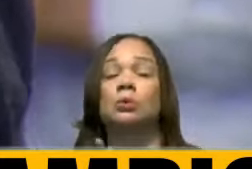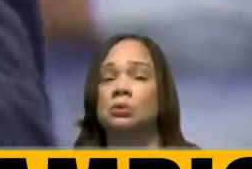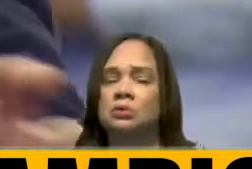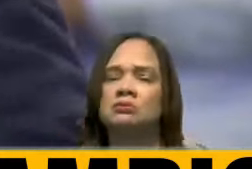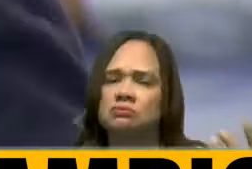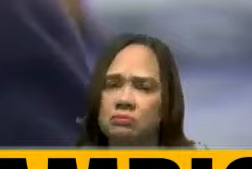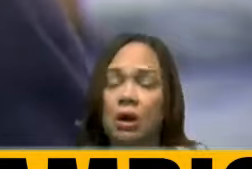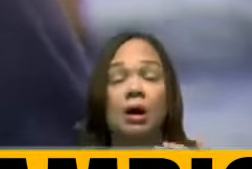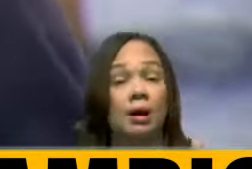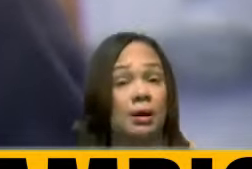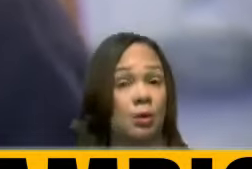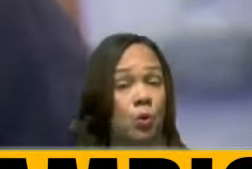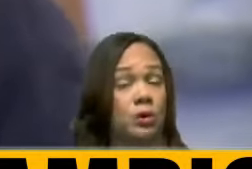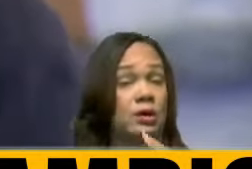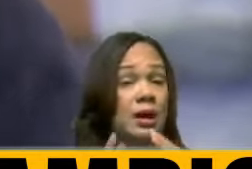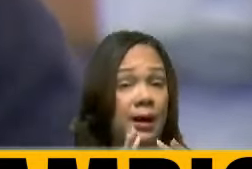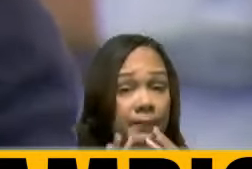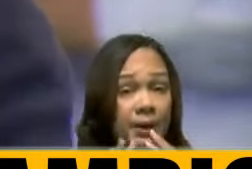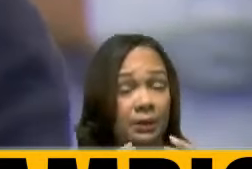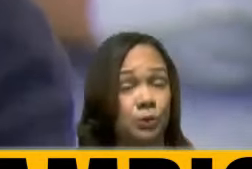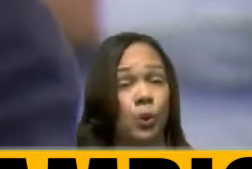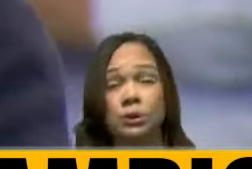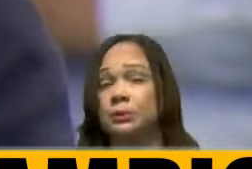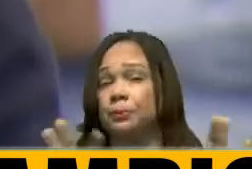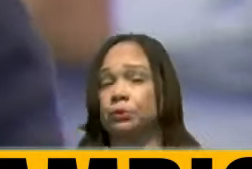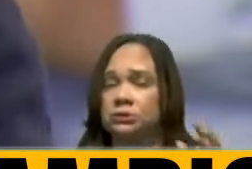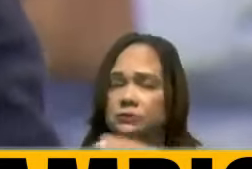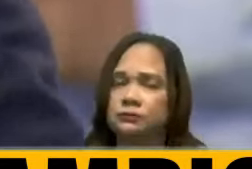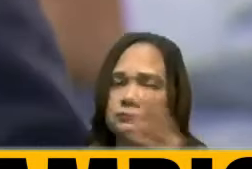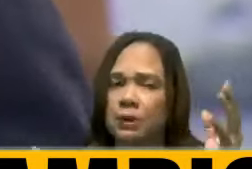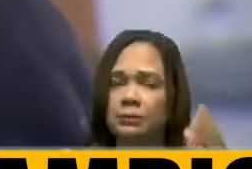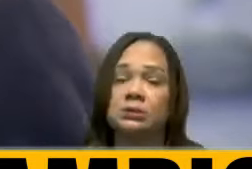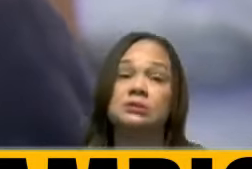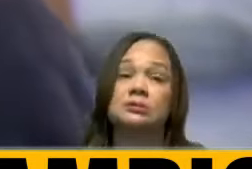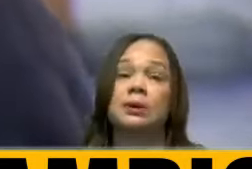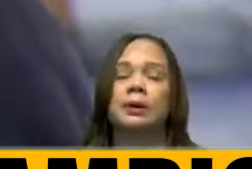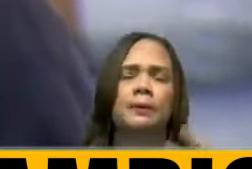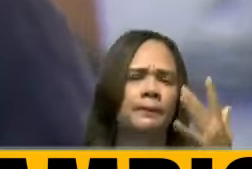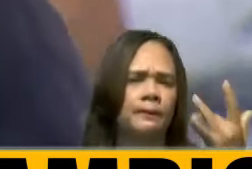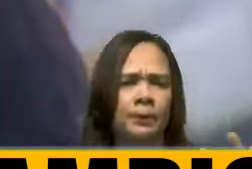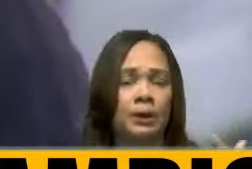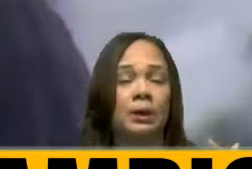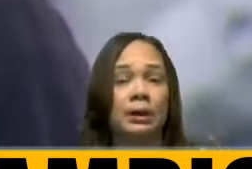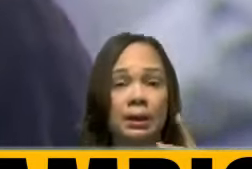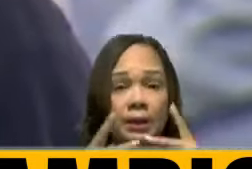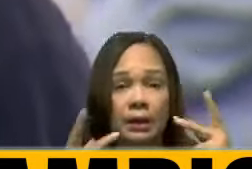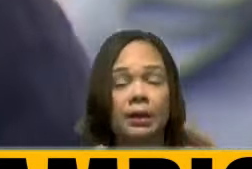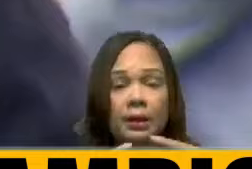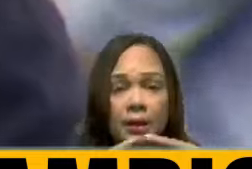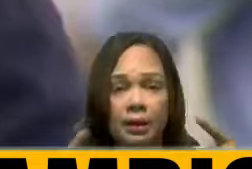hablando el día de hoy una parte importante de esa información a se va a perder porque los medios Especialmente los